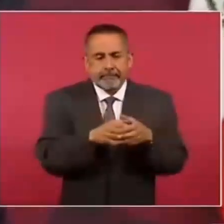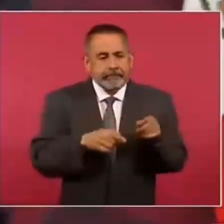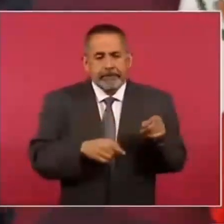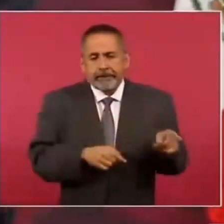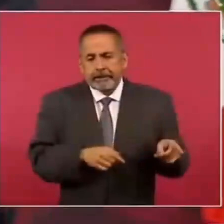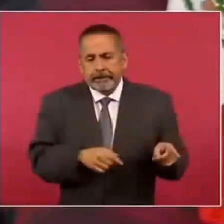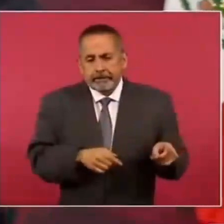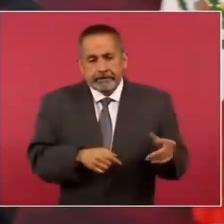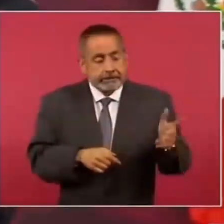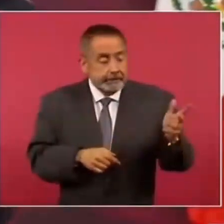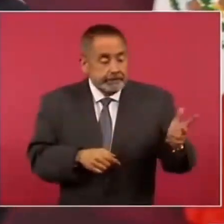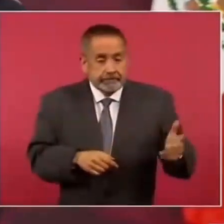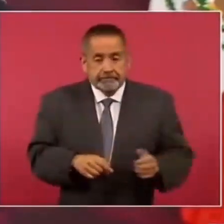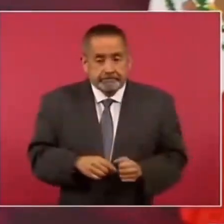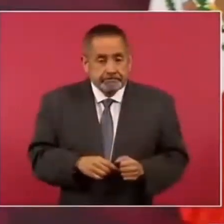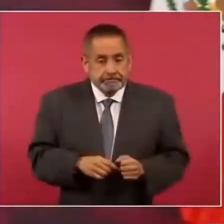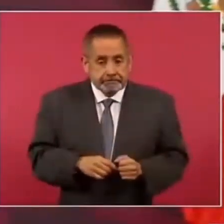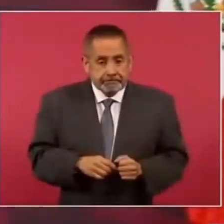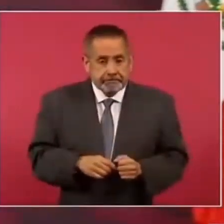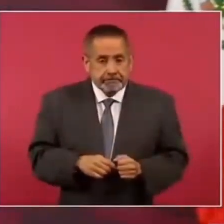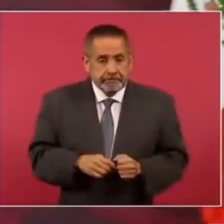el